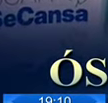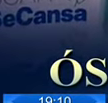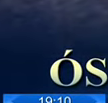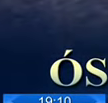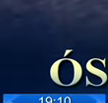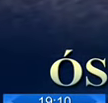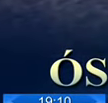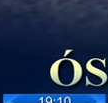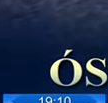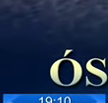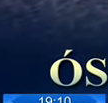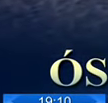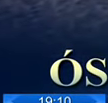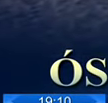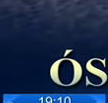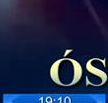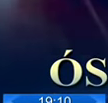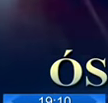y